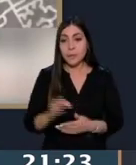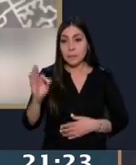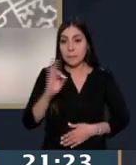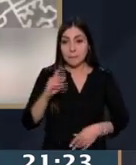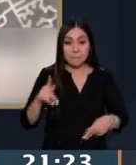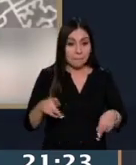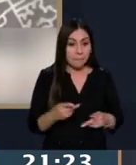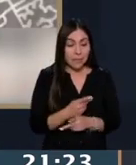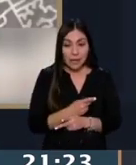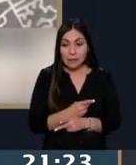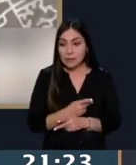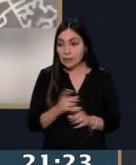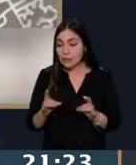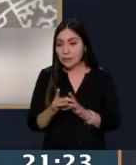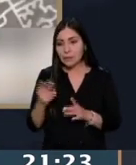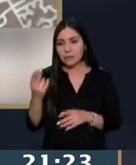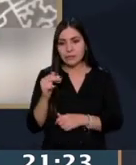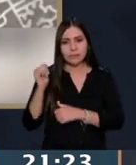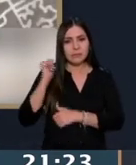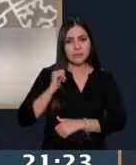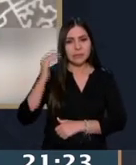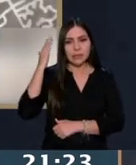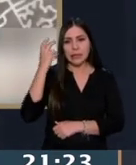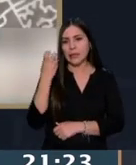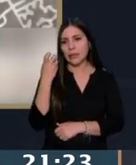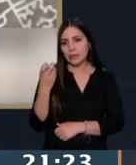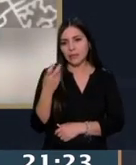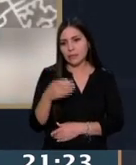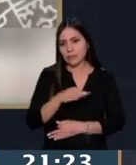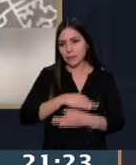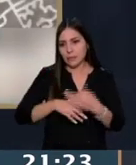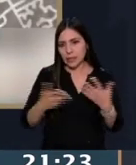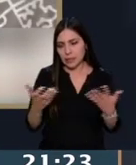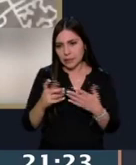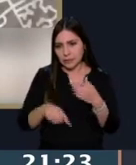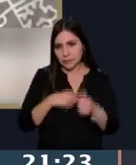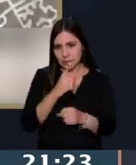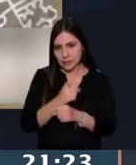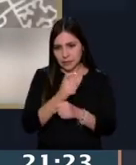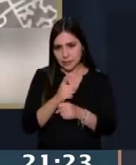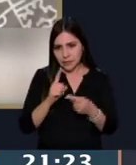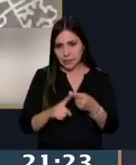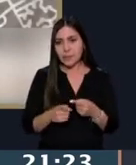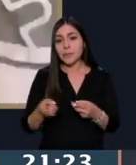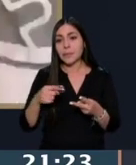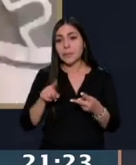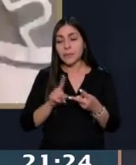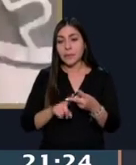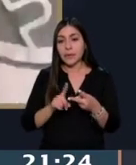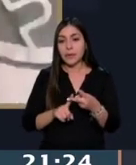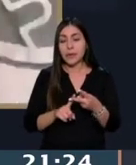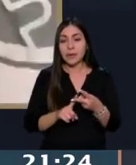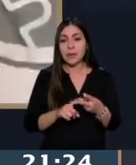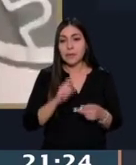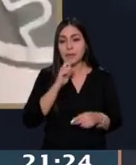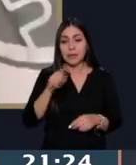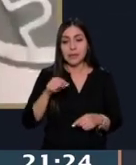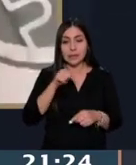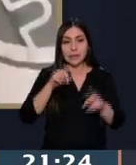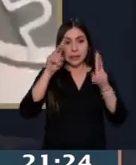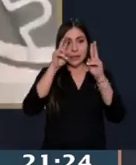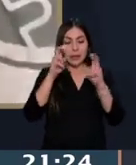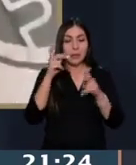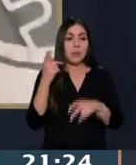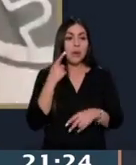como esta hay que ponerse al frente, eso es lo que tenemos que hacer. Y segundo, cuando se trata de este uso político,